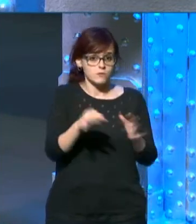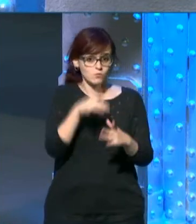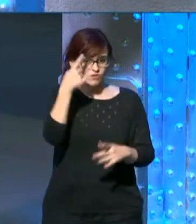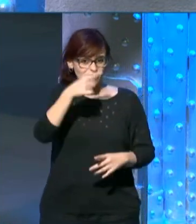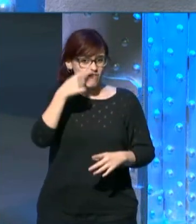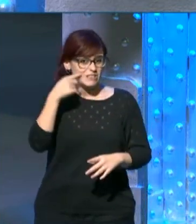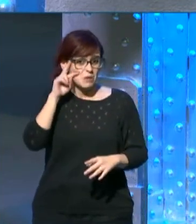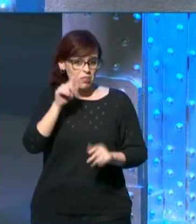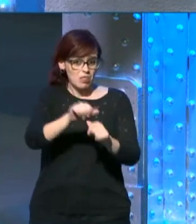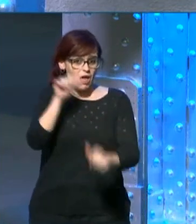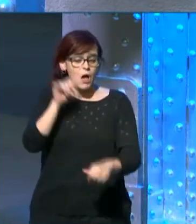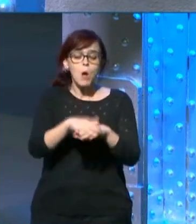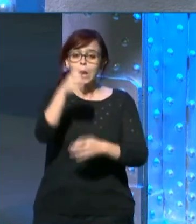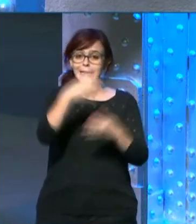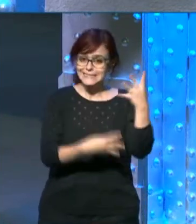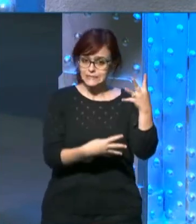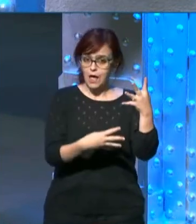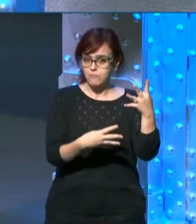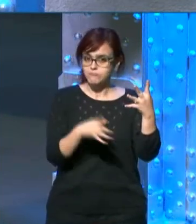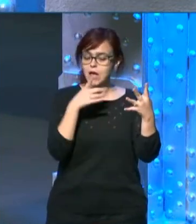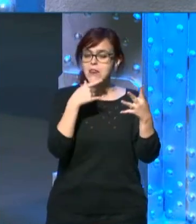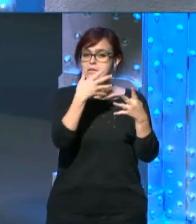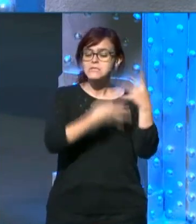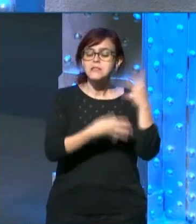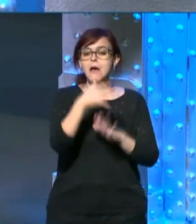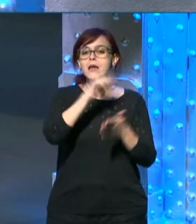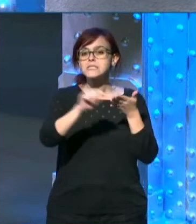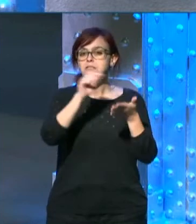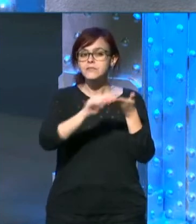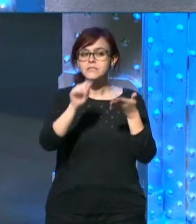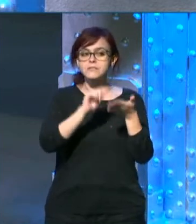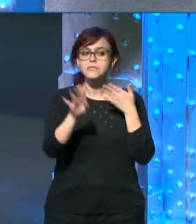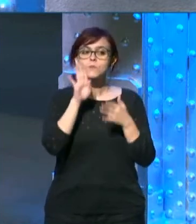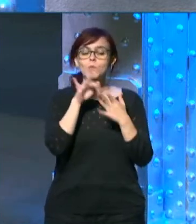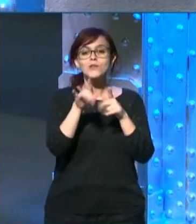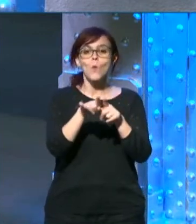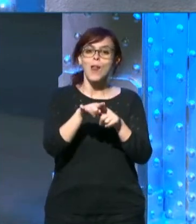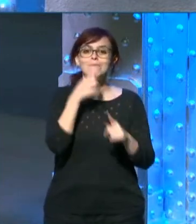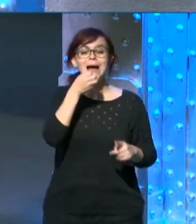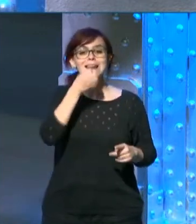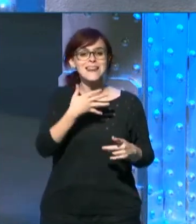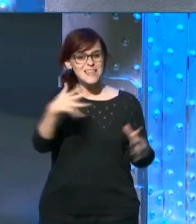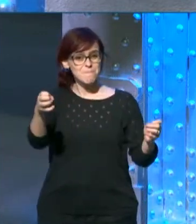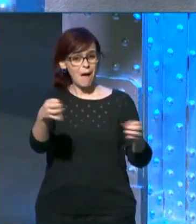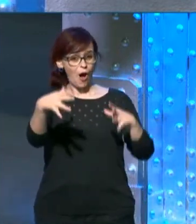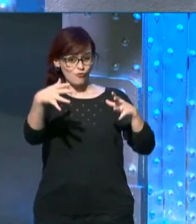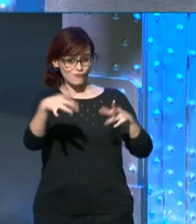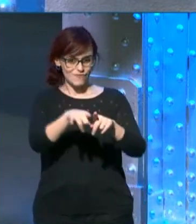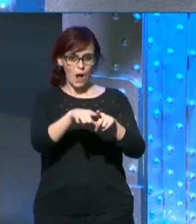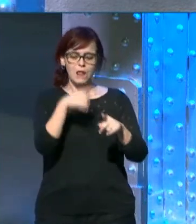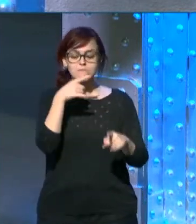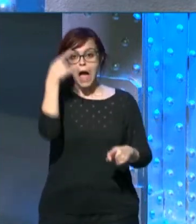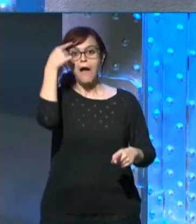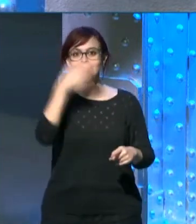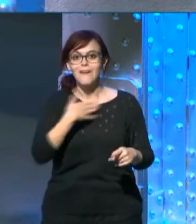sentido común. Haz una lista. Y entonces empezamos a escribir nuestra carta a los Reyes Magos. Todo lo que se nos ocurría